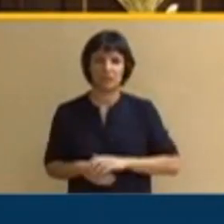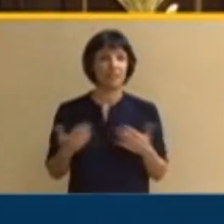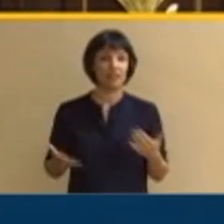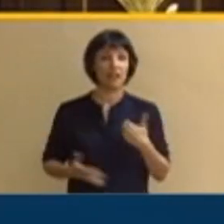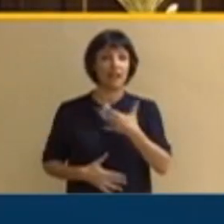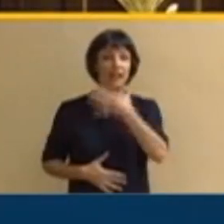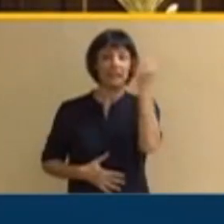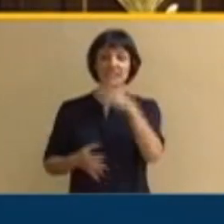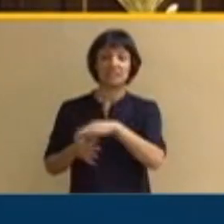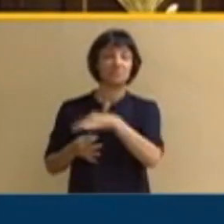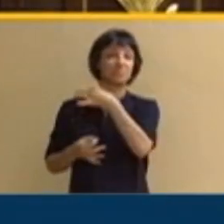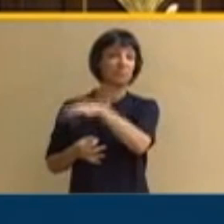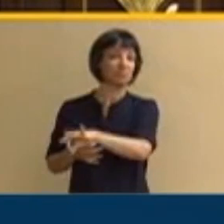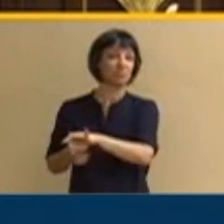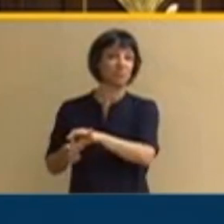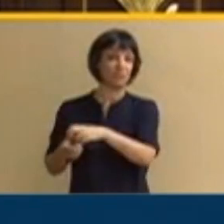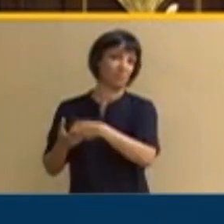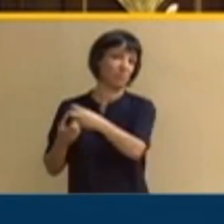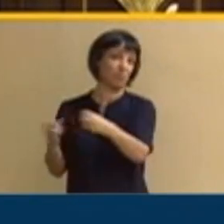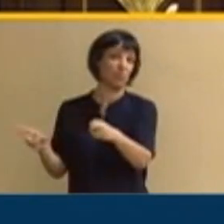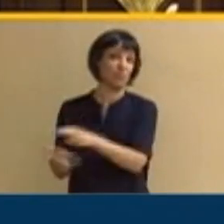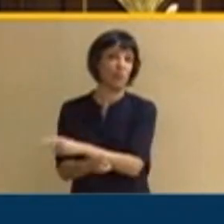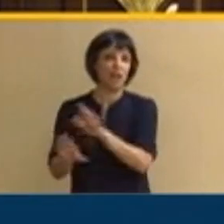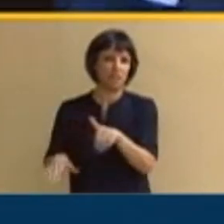precio. Señor Iglesias,